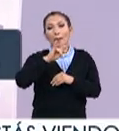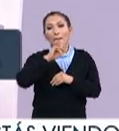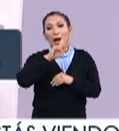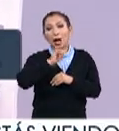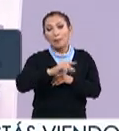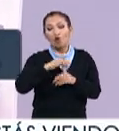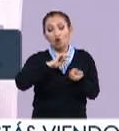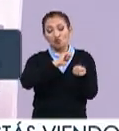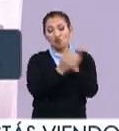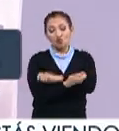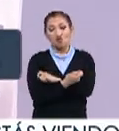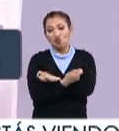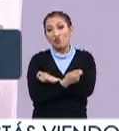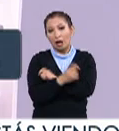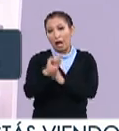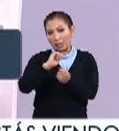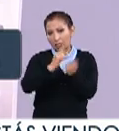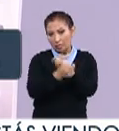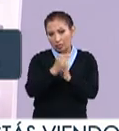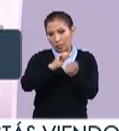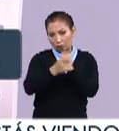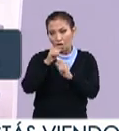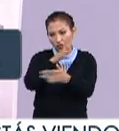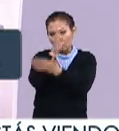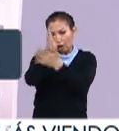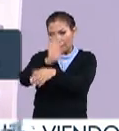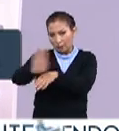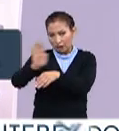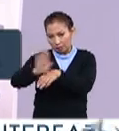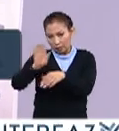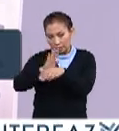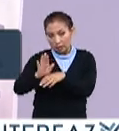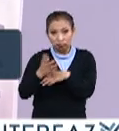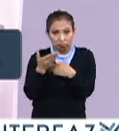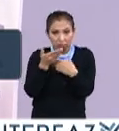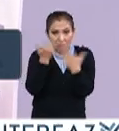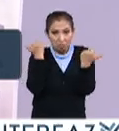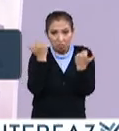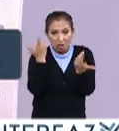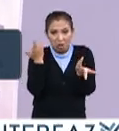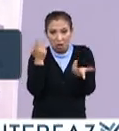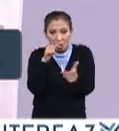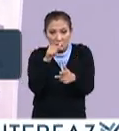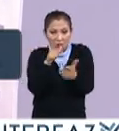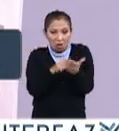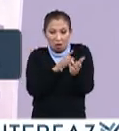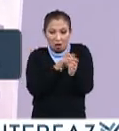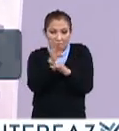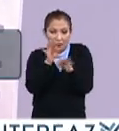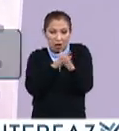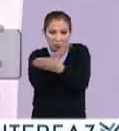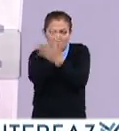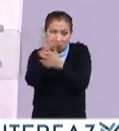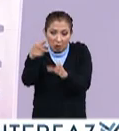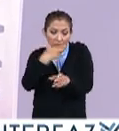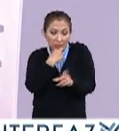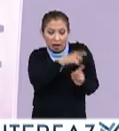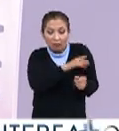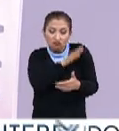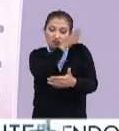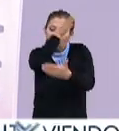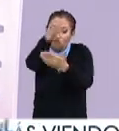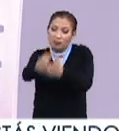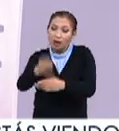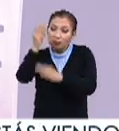lo haya traducido. Es el traductor, él fue a Brasil. No sé en qué misión, pero fue a trabajar allá un rato y